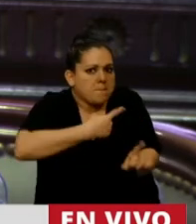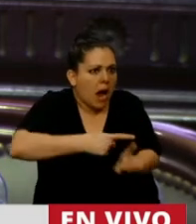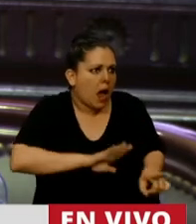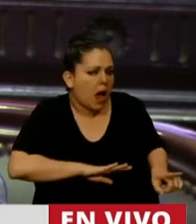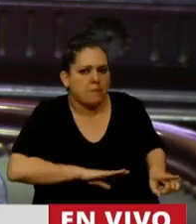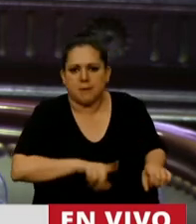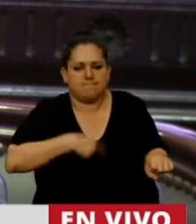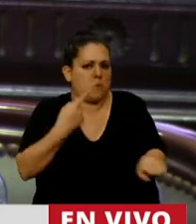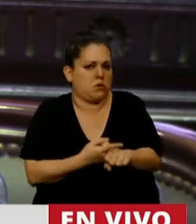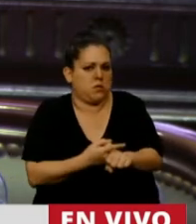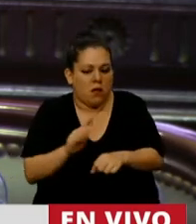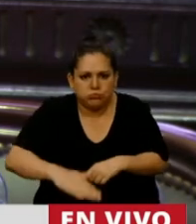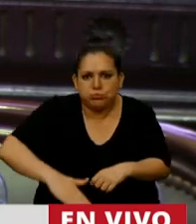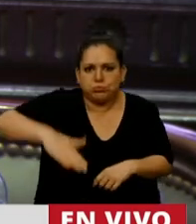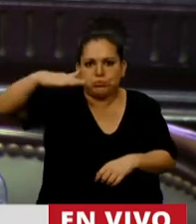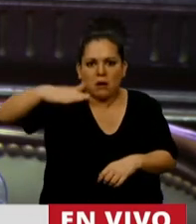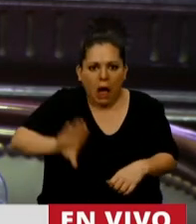puede desarrollarse con hambre.